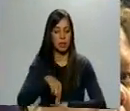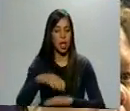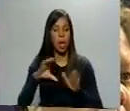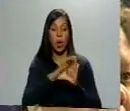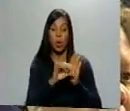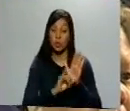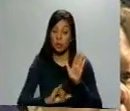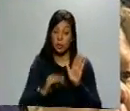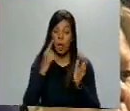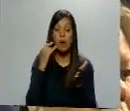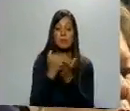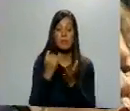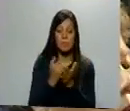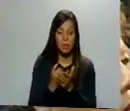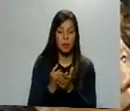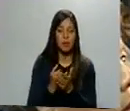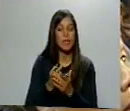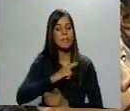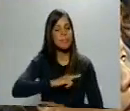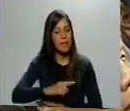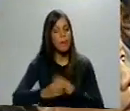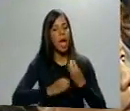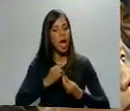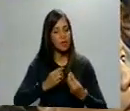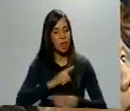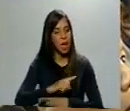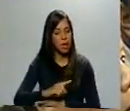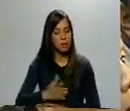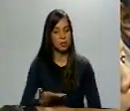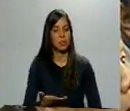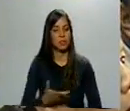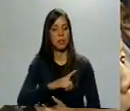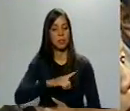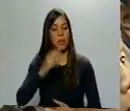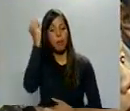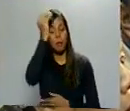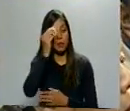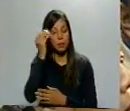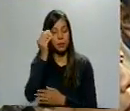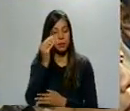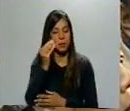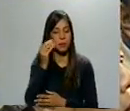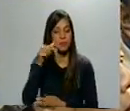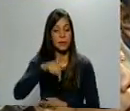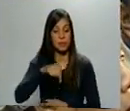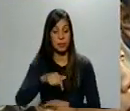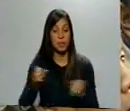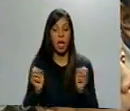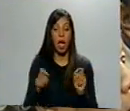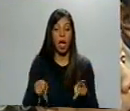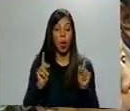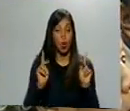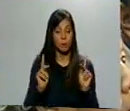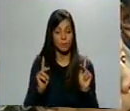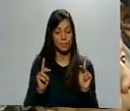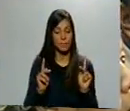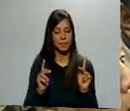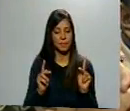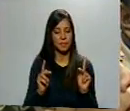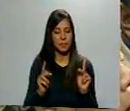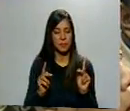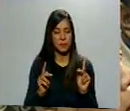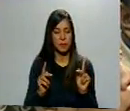Constituyente y una muestra de lo que debe ser. Pero también debe considerarse que esta es una oportunidad para que